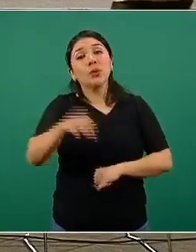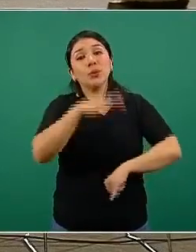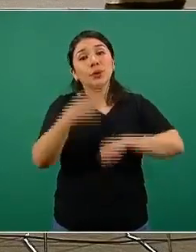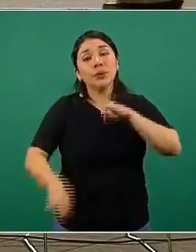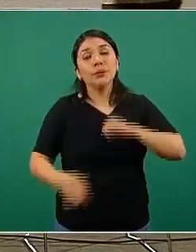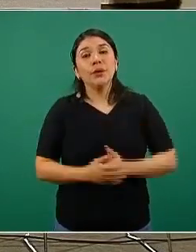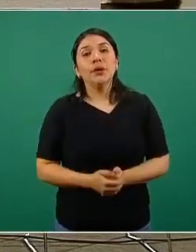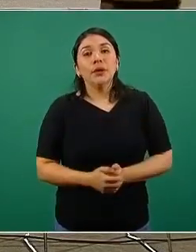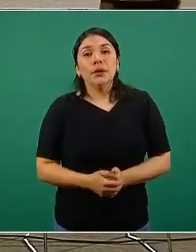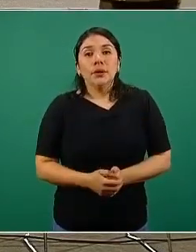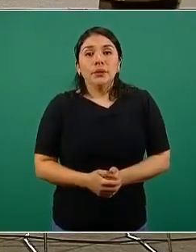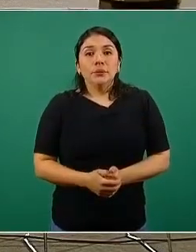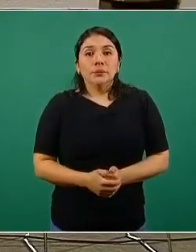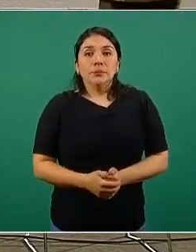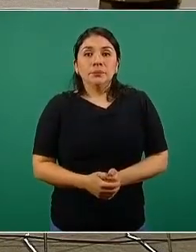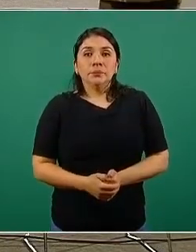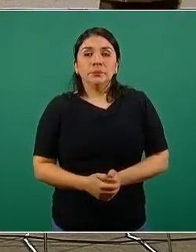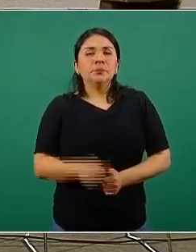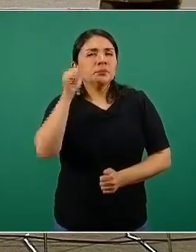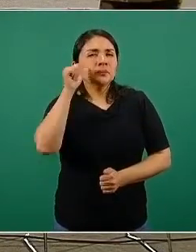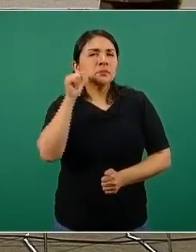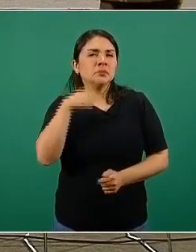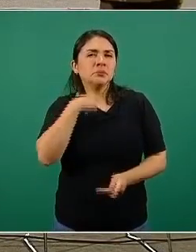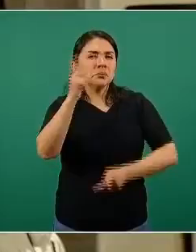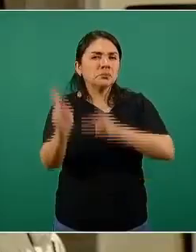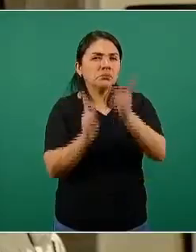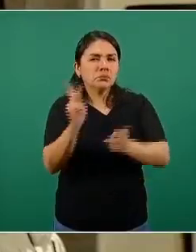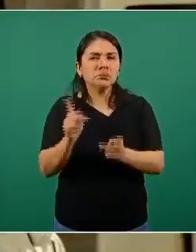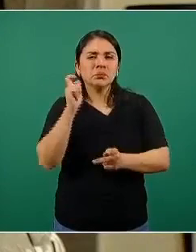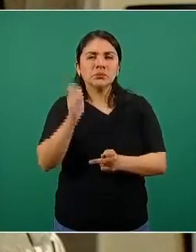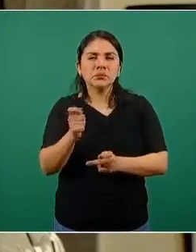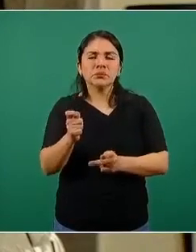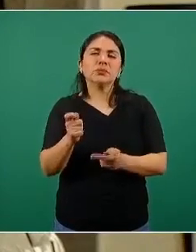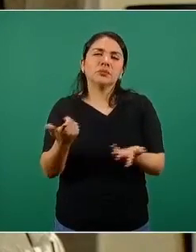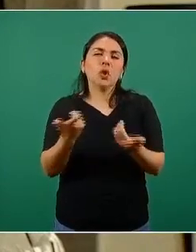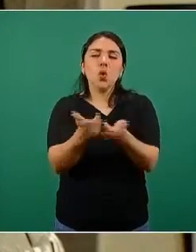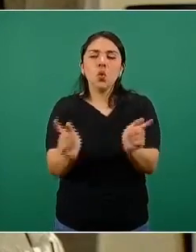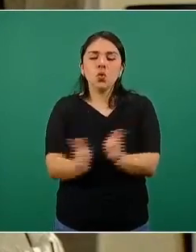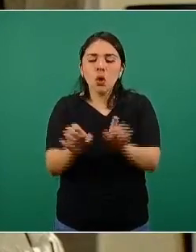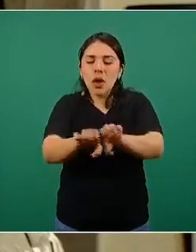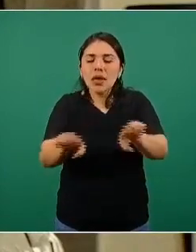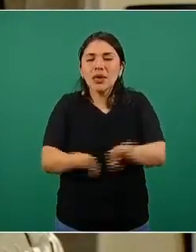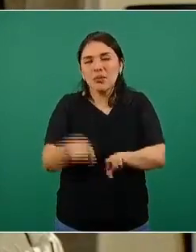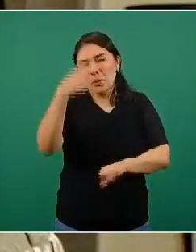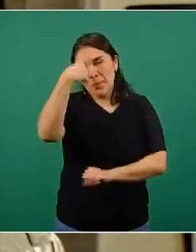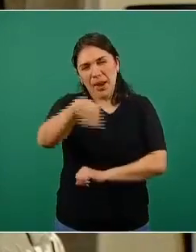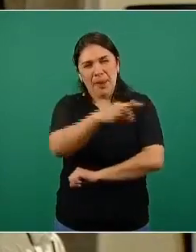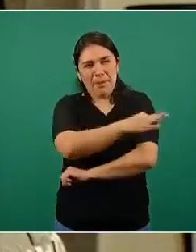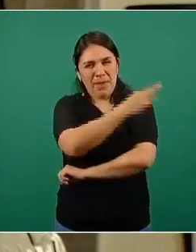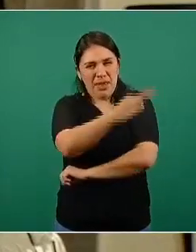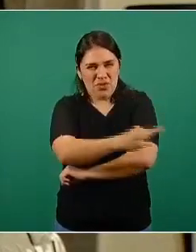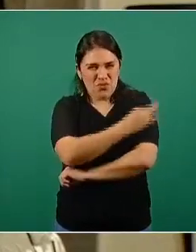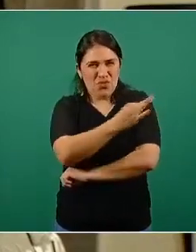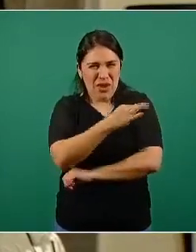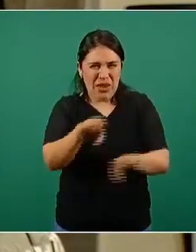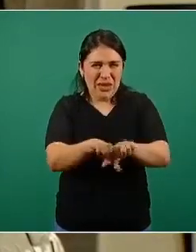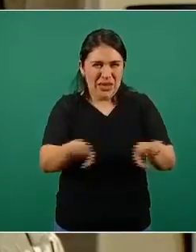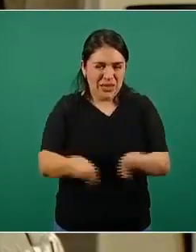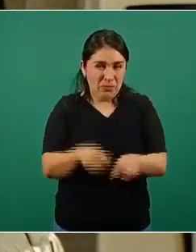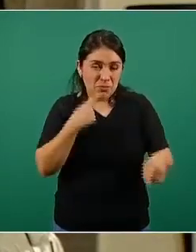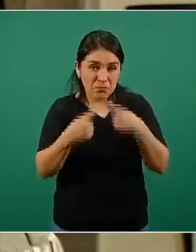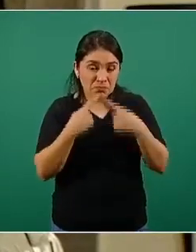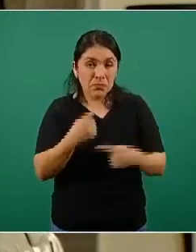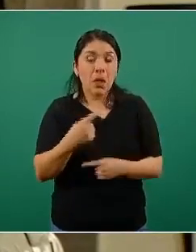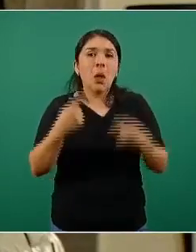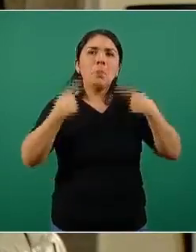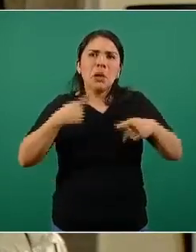cosa rápidamente, ayer pregunté acerca de las brigadas correcaminos. Los voluntarios recibirían